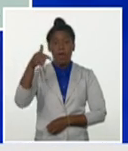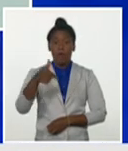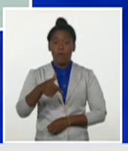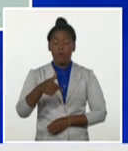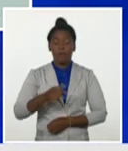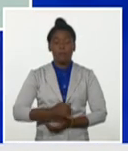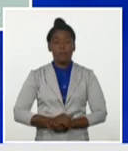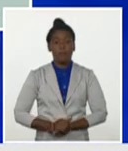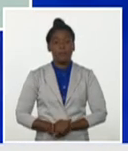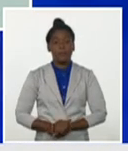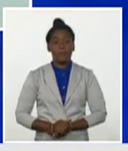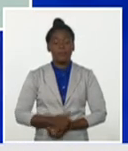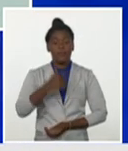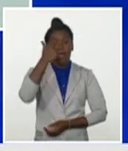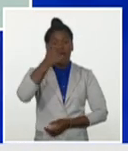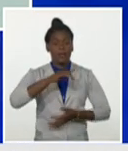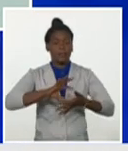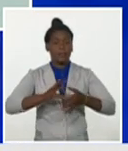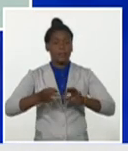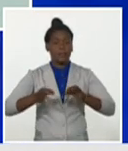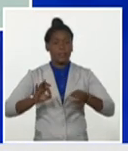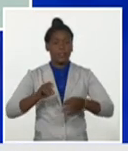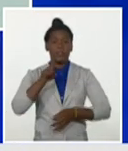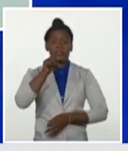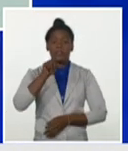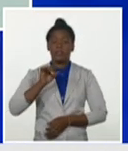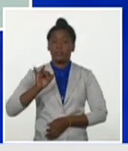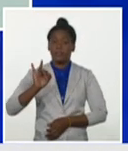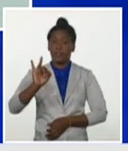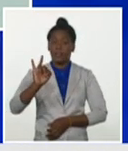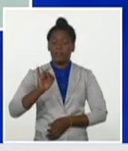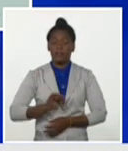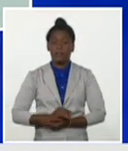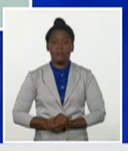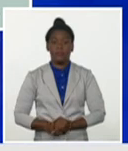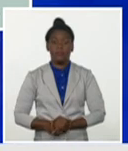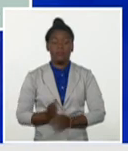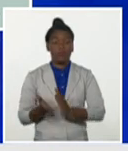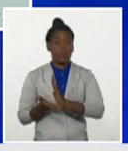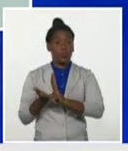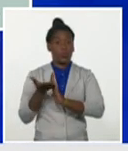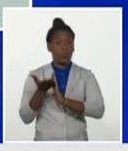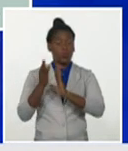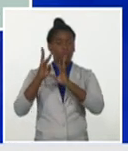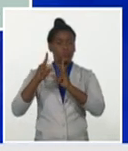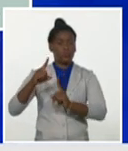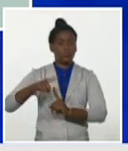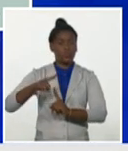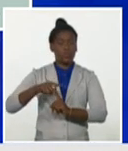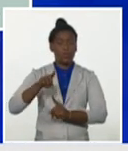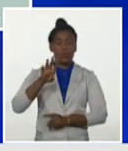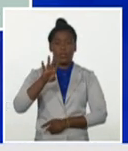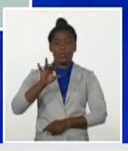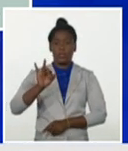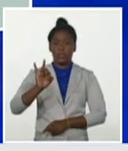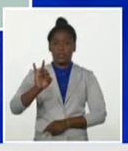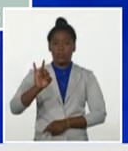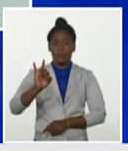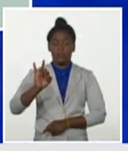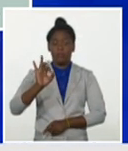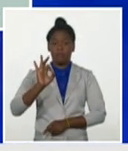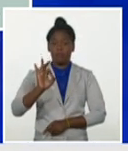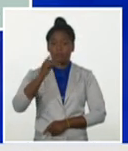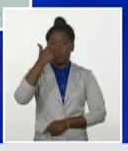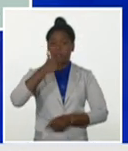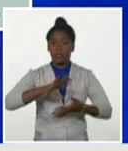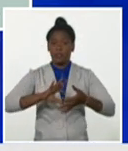Artemisa incrementa en 17 los casos autóctonos ayer, total de 47. Además, con una dispersión que